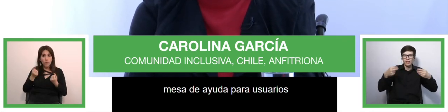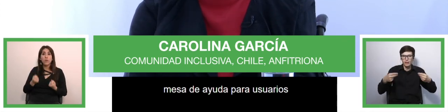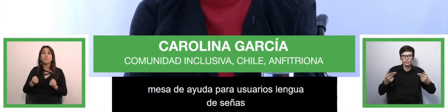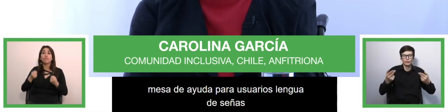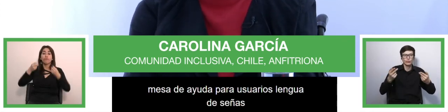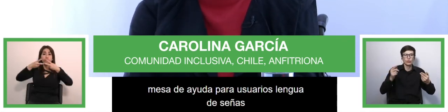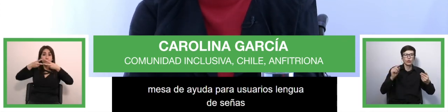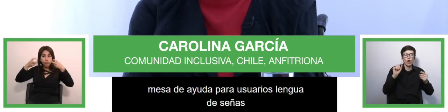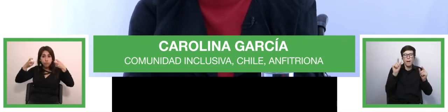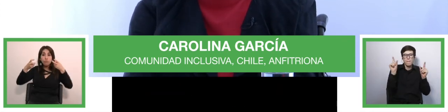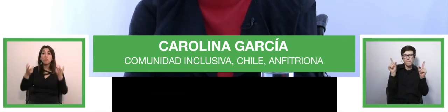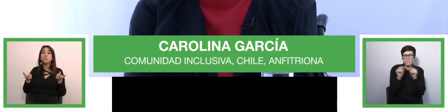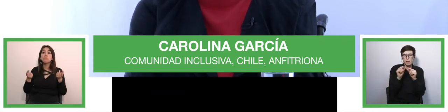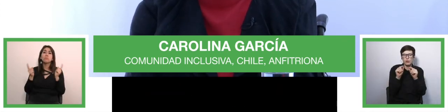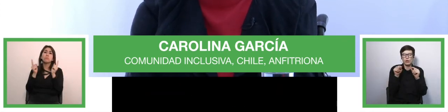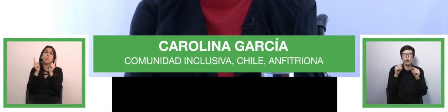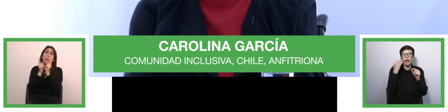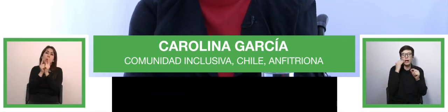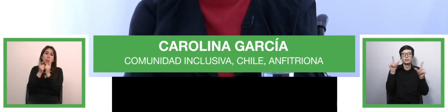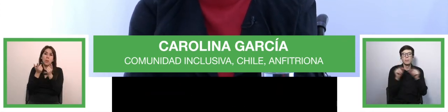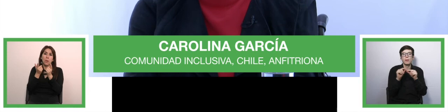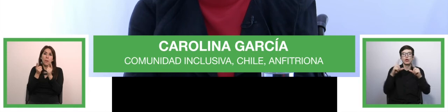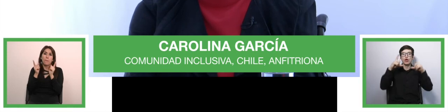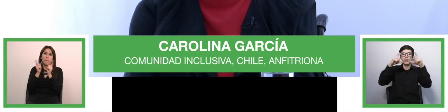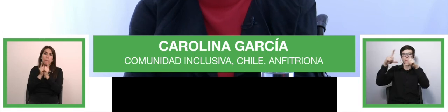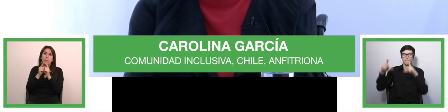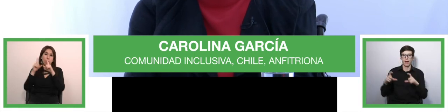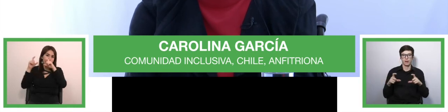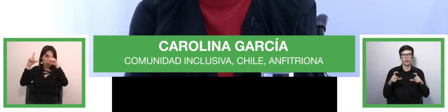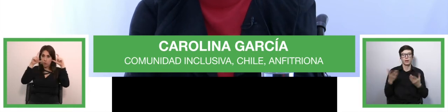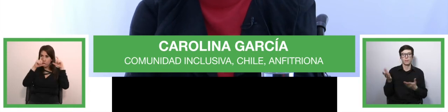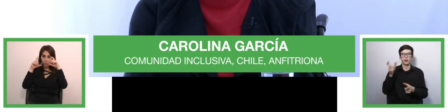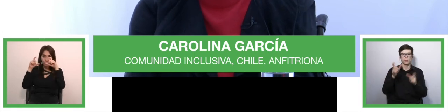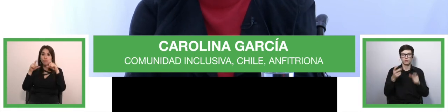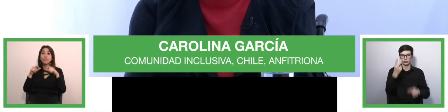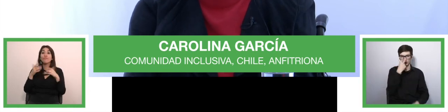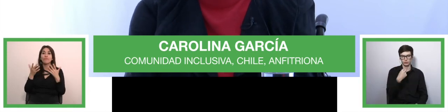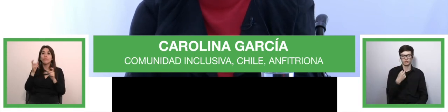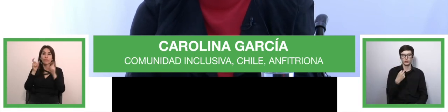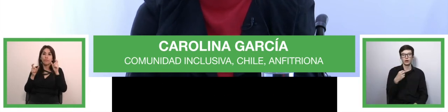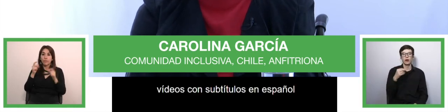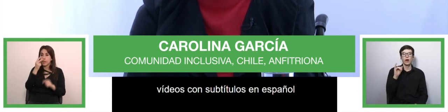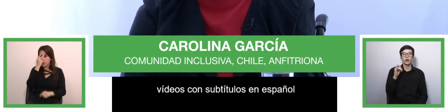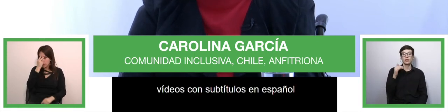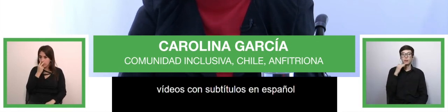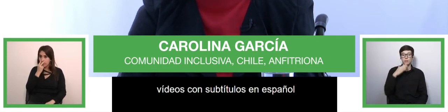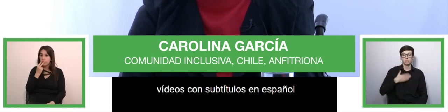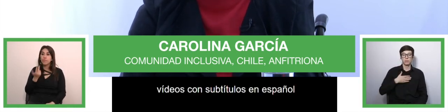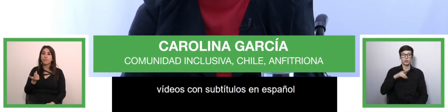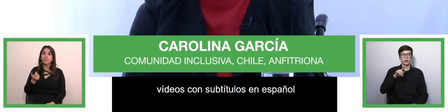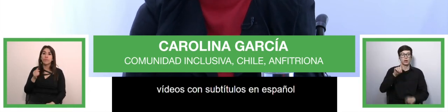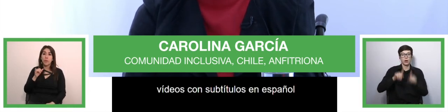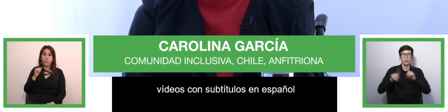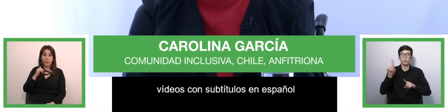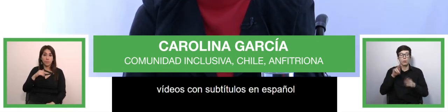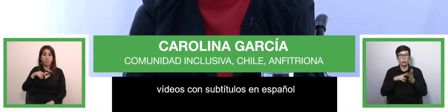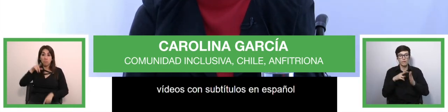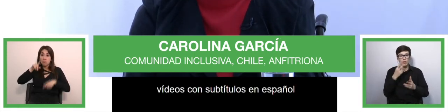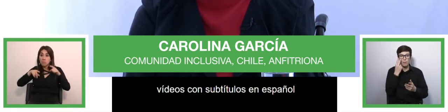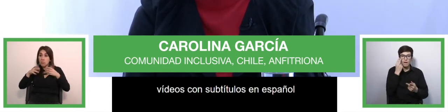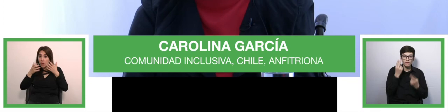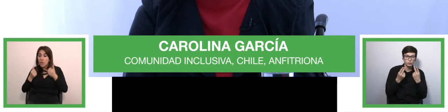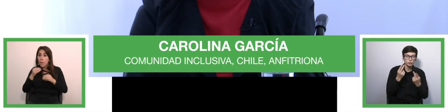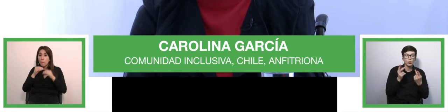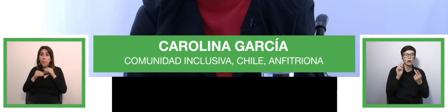imágenes, contrastes también y legibilidad de texto por defecto. También